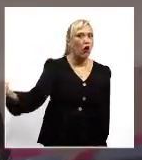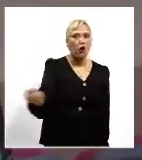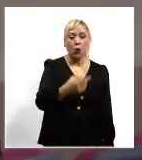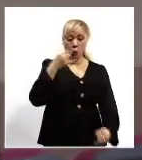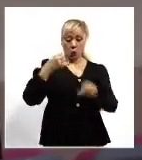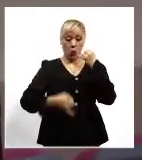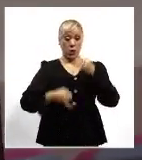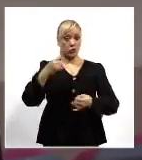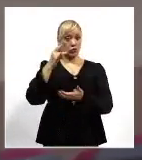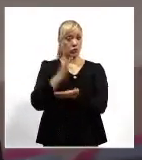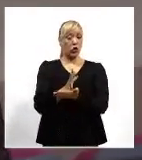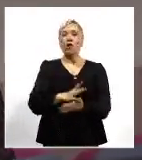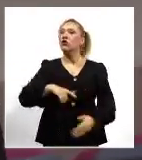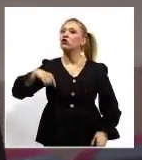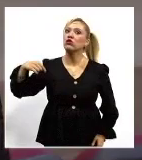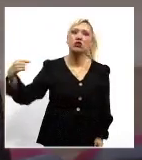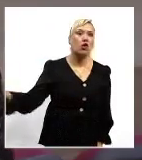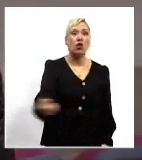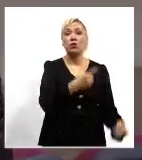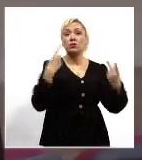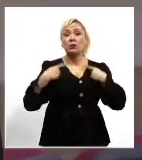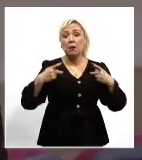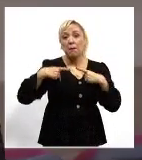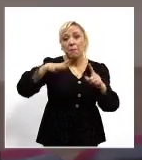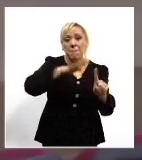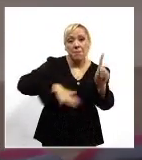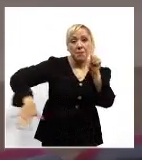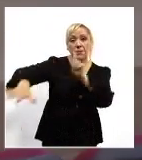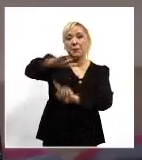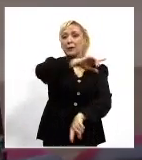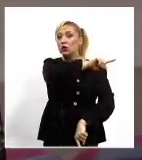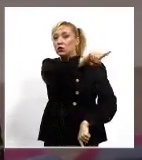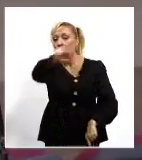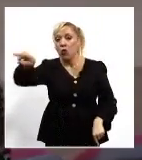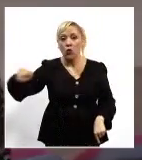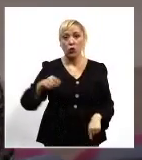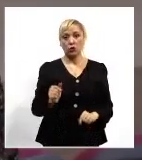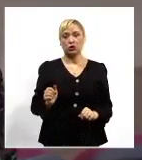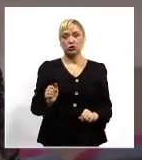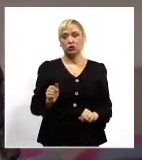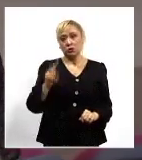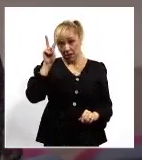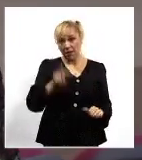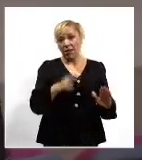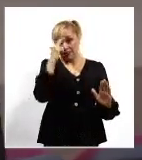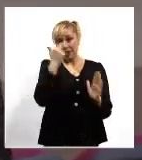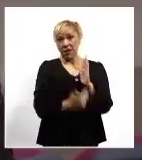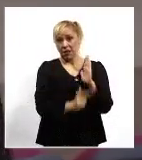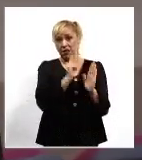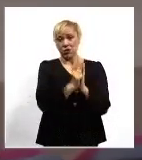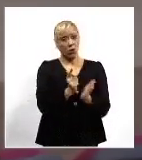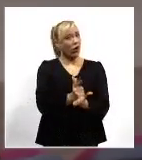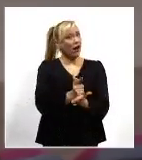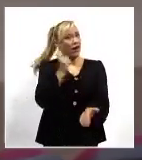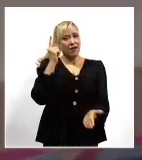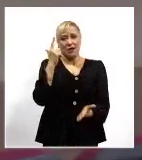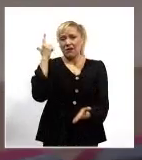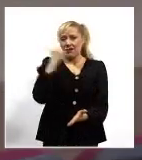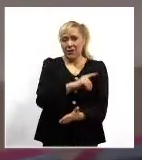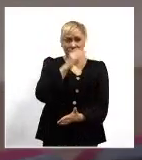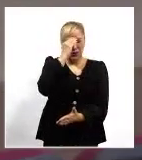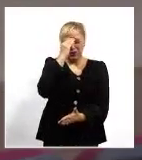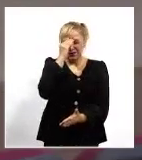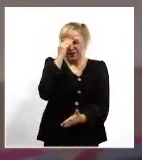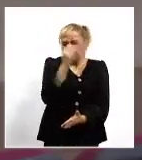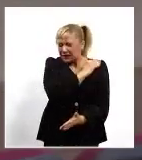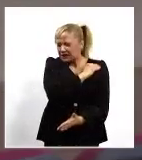ni federales, ni del Fuero Común, a todos como sociedad ante estas cuestiones delictivas tan atroces, tan mordaces,